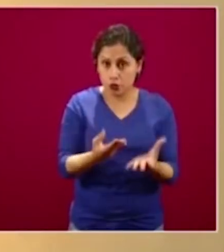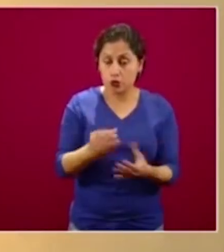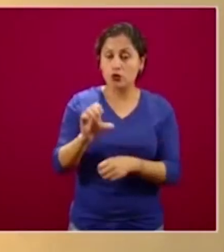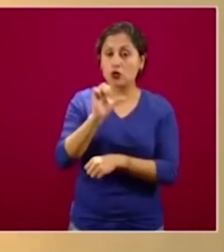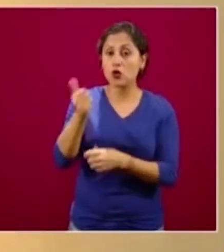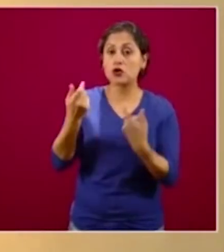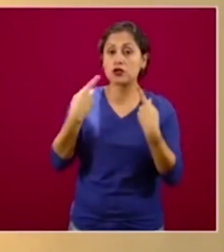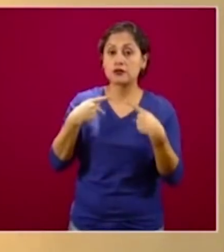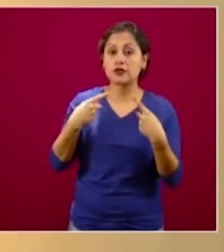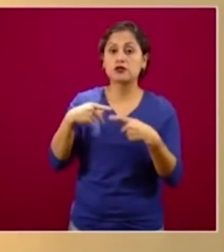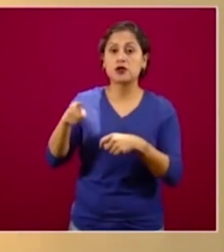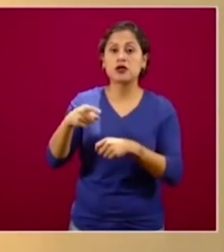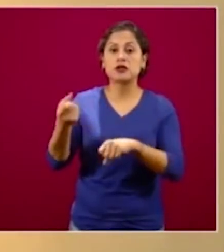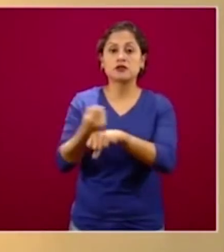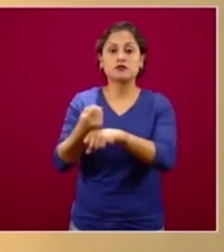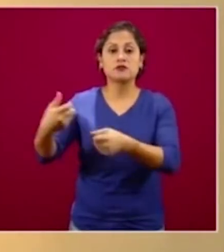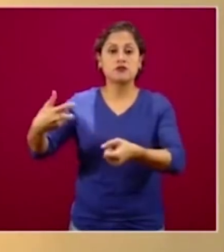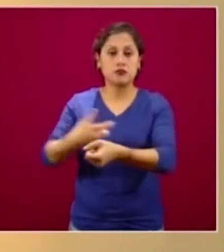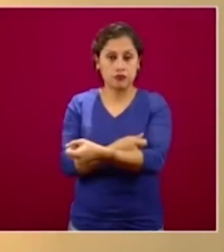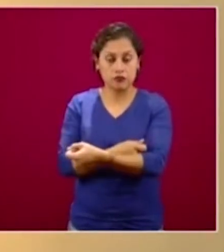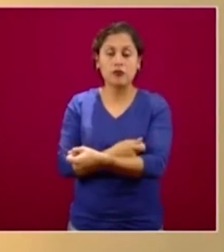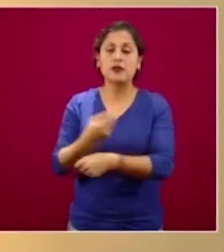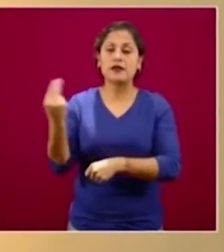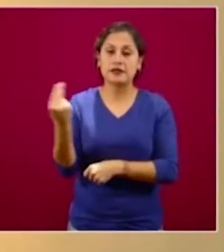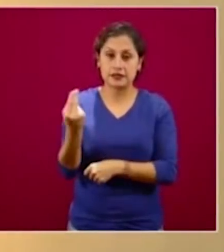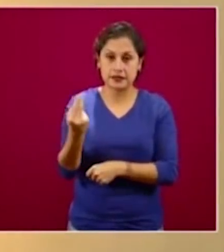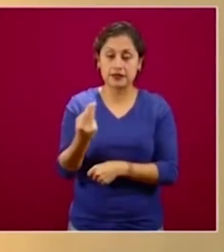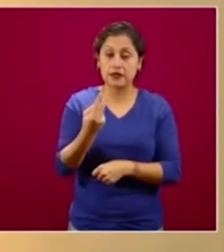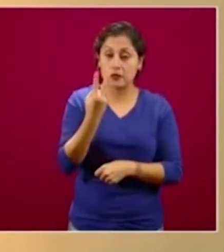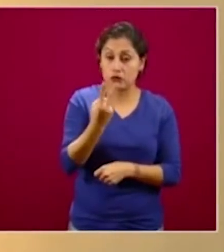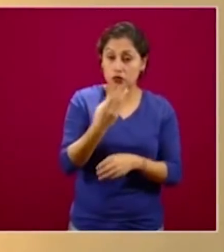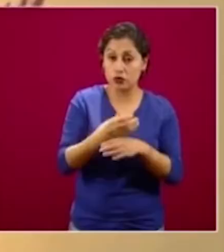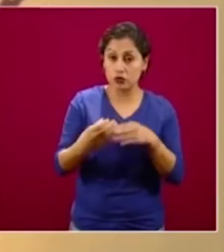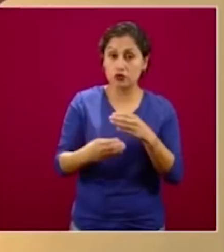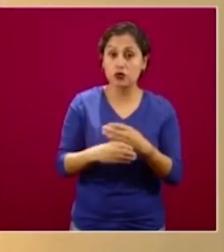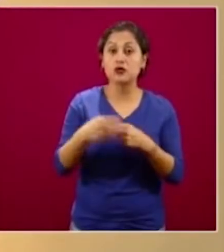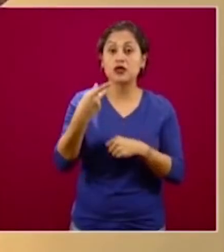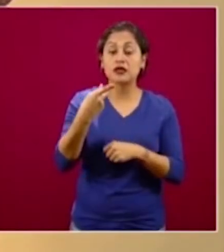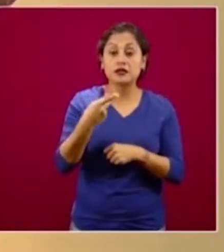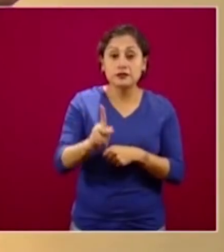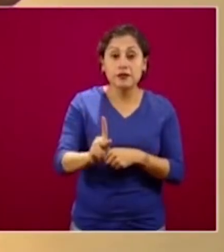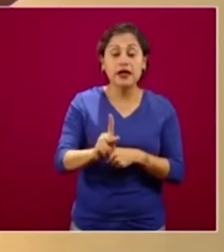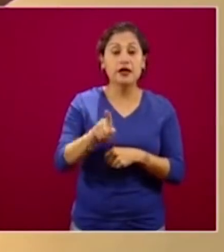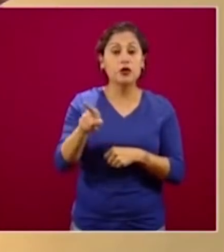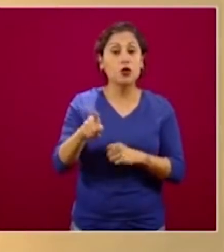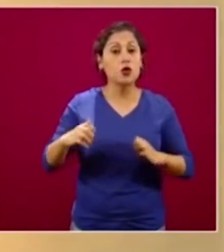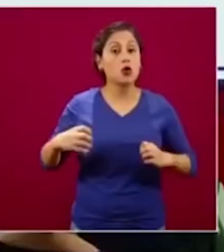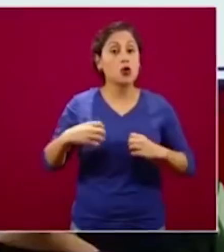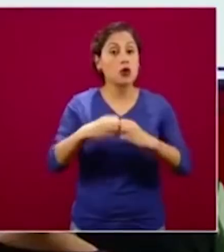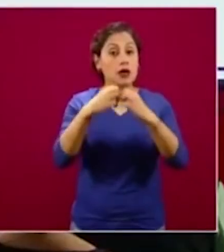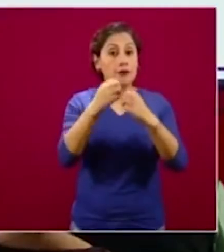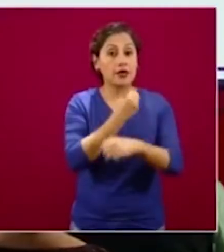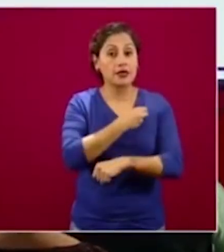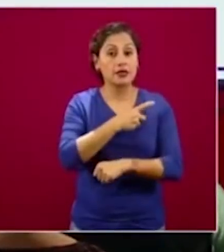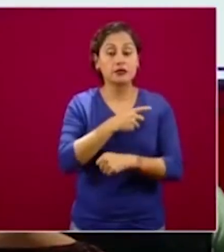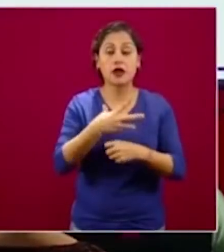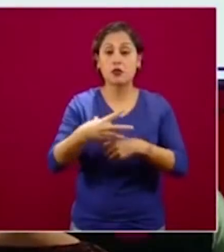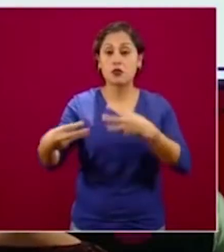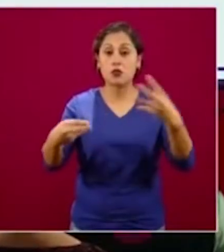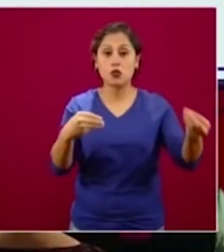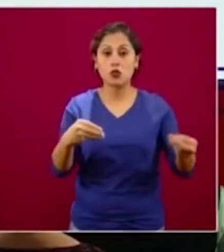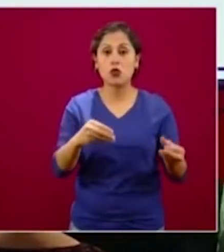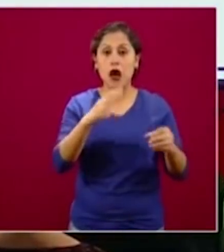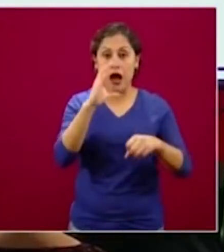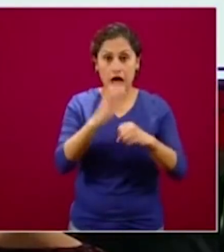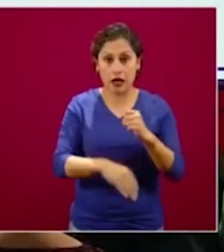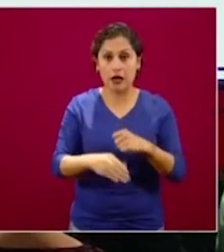seguir presentando. Cuando la pandemia COVID pase, estas necesidades van a seguir presentes. Y me refiero a